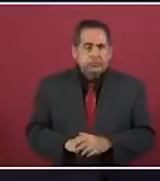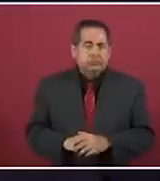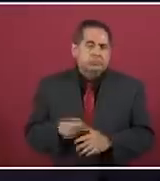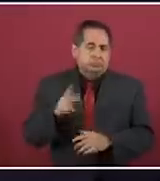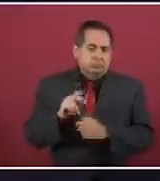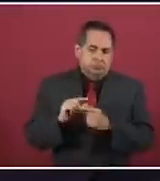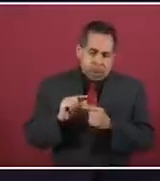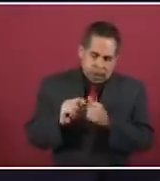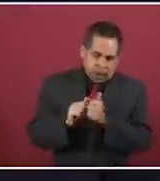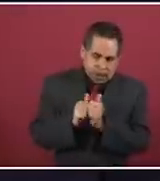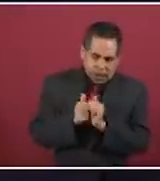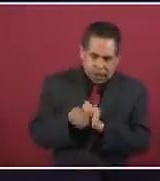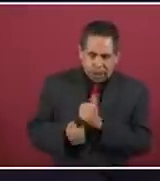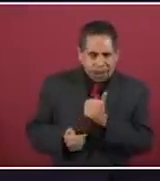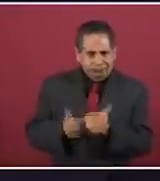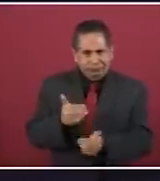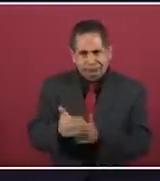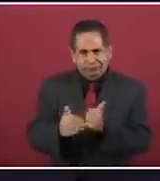proceso.